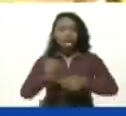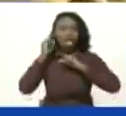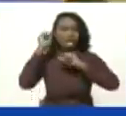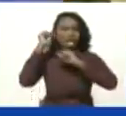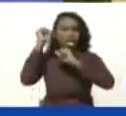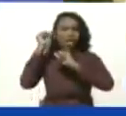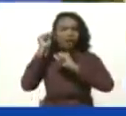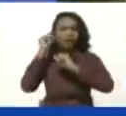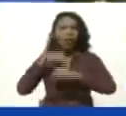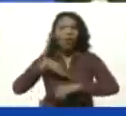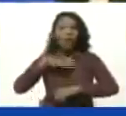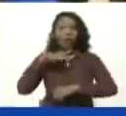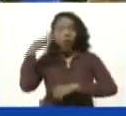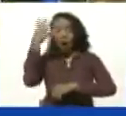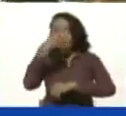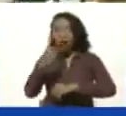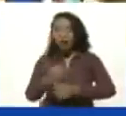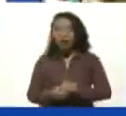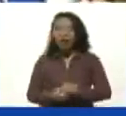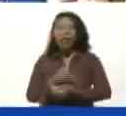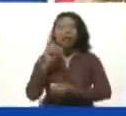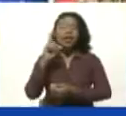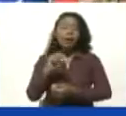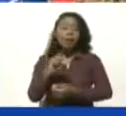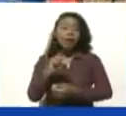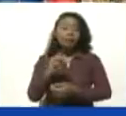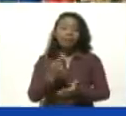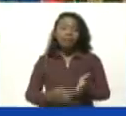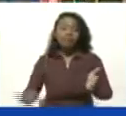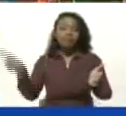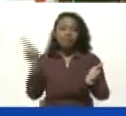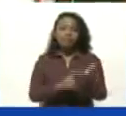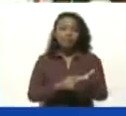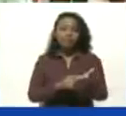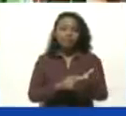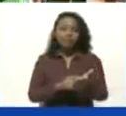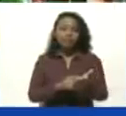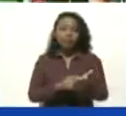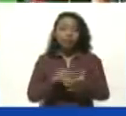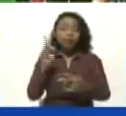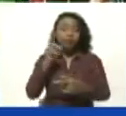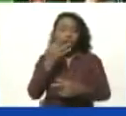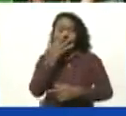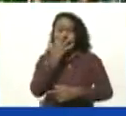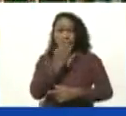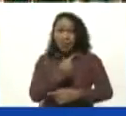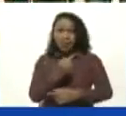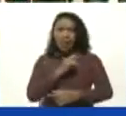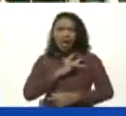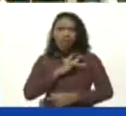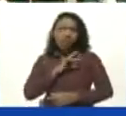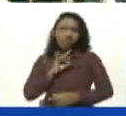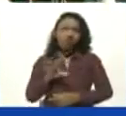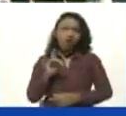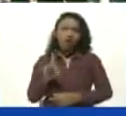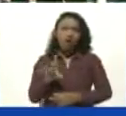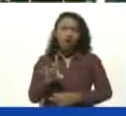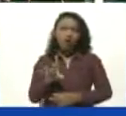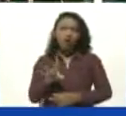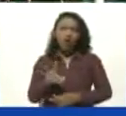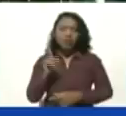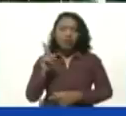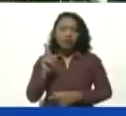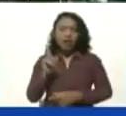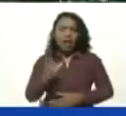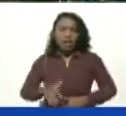llena de juventud y también de ratificación desde la tristeza y el dolor, desde